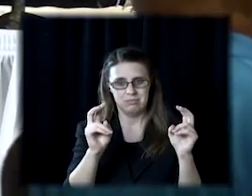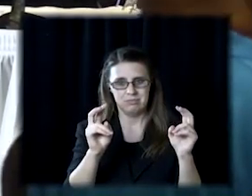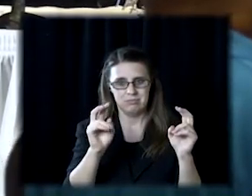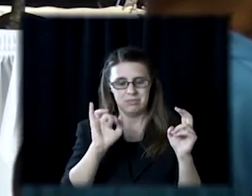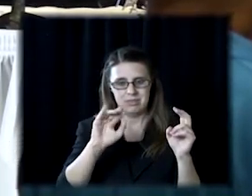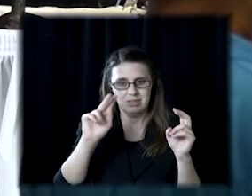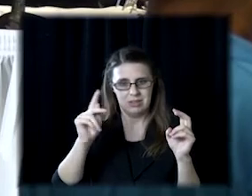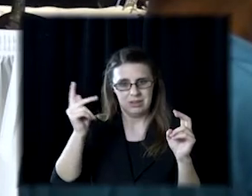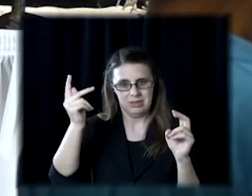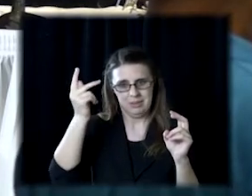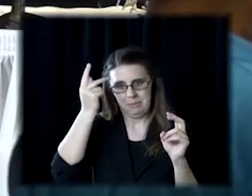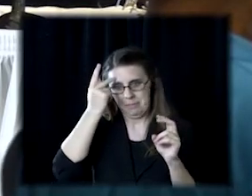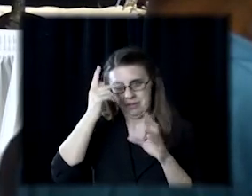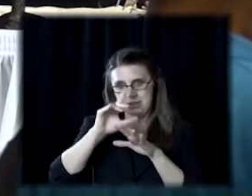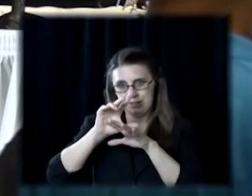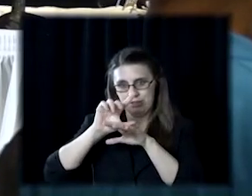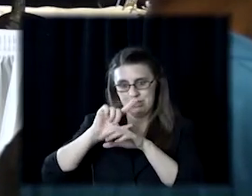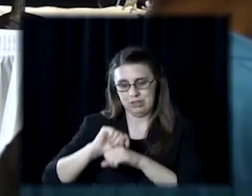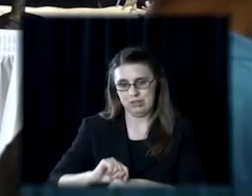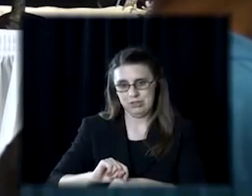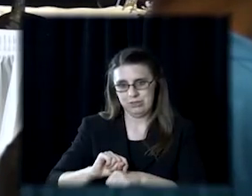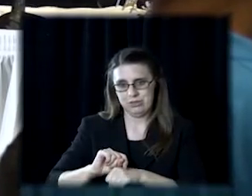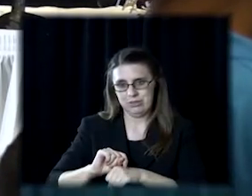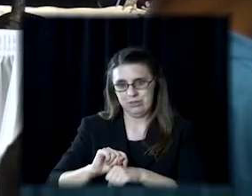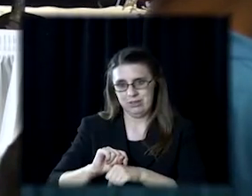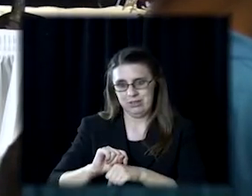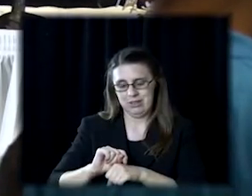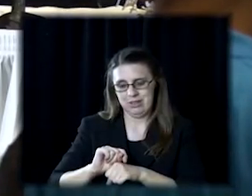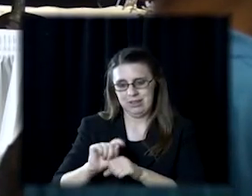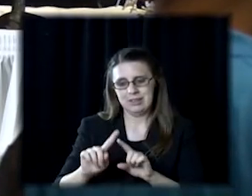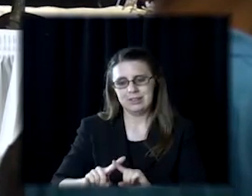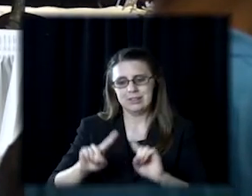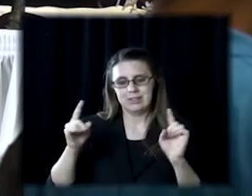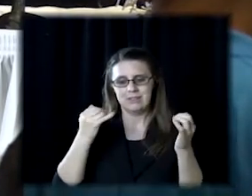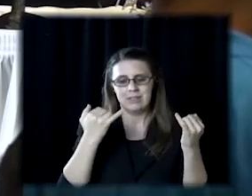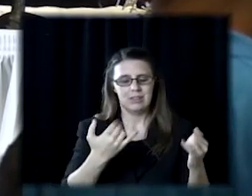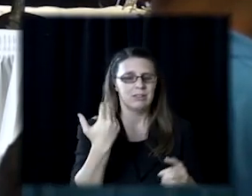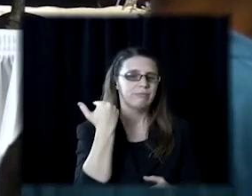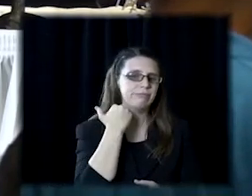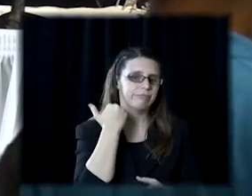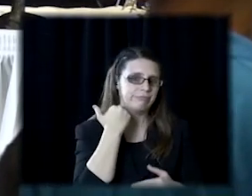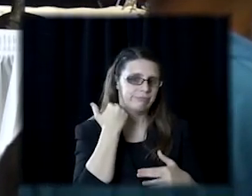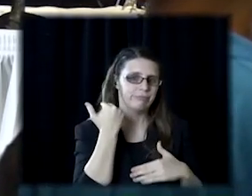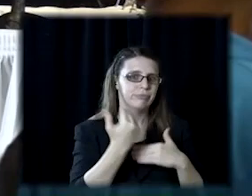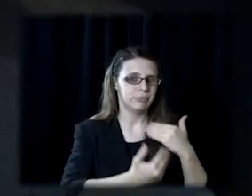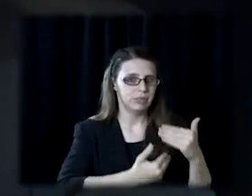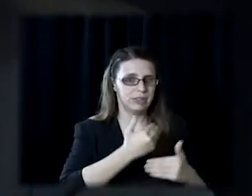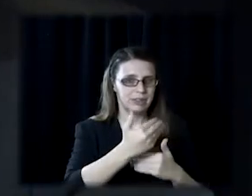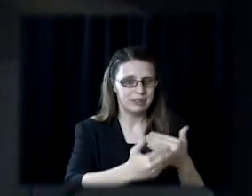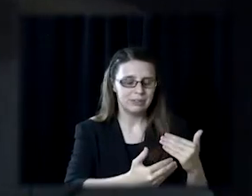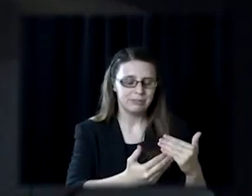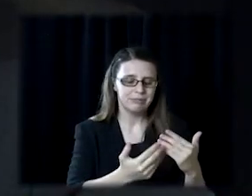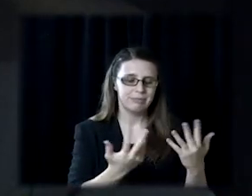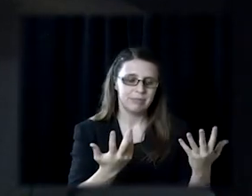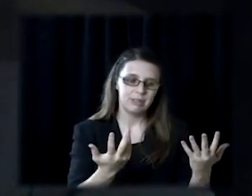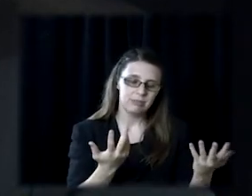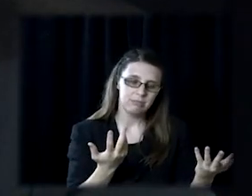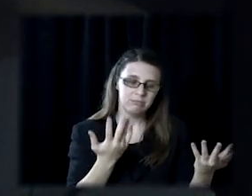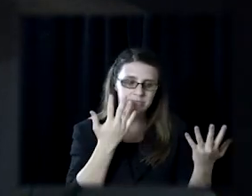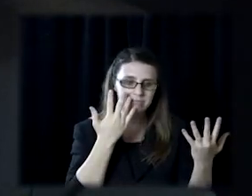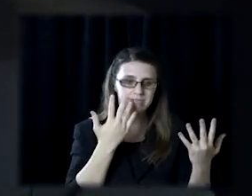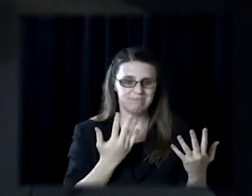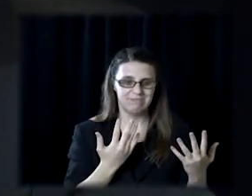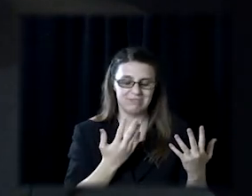político tradicional. Esto es un proceso de bancarrota y las bancarrotas desafortunadamente